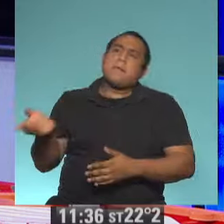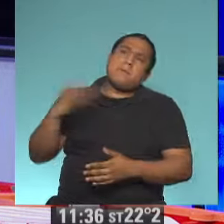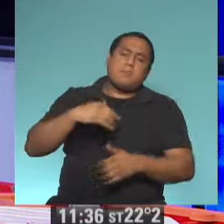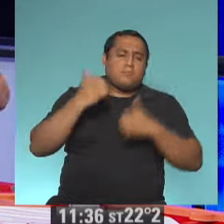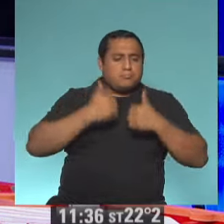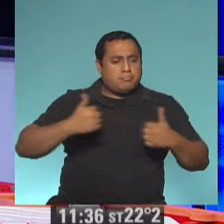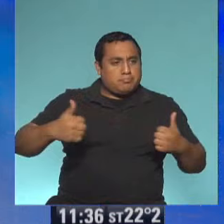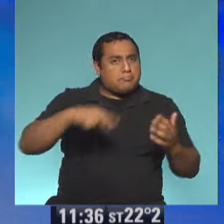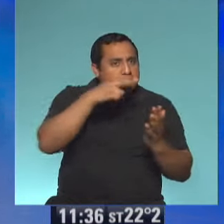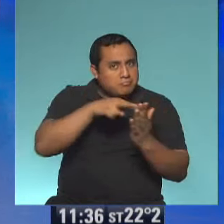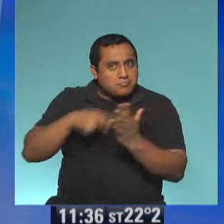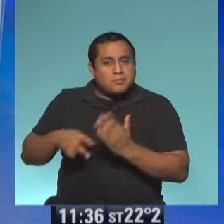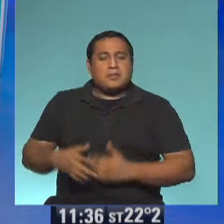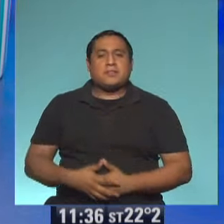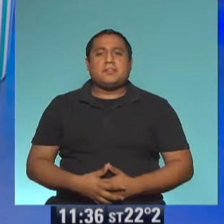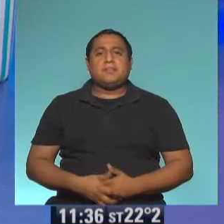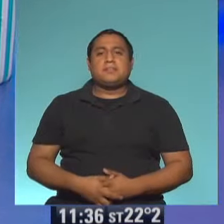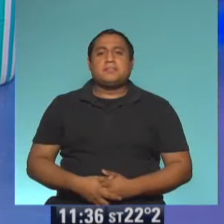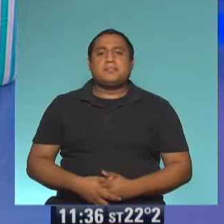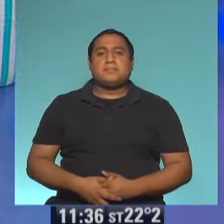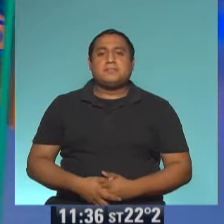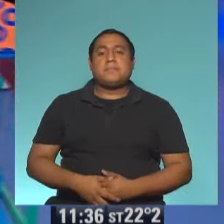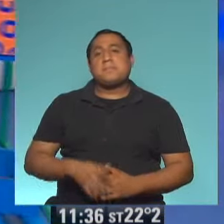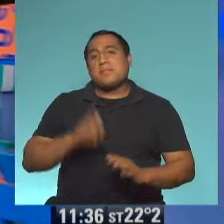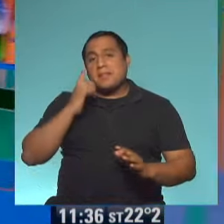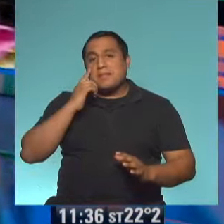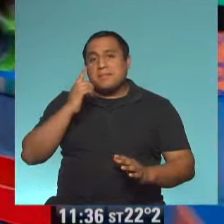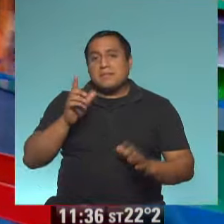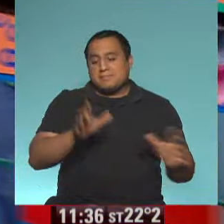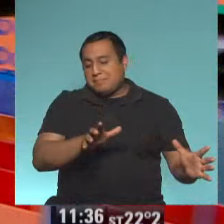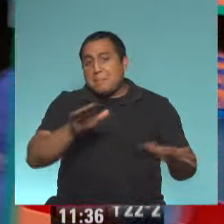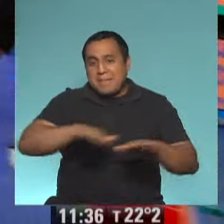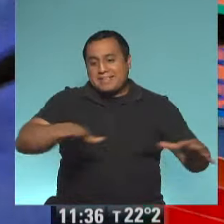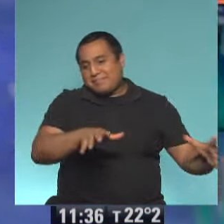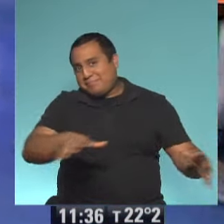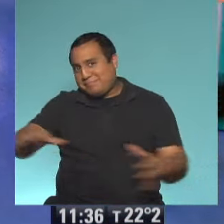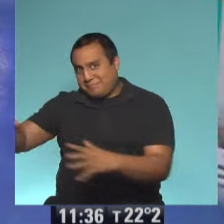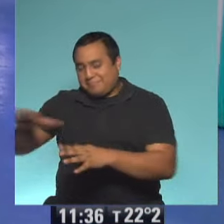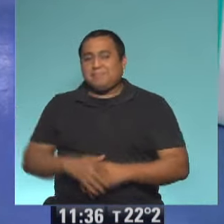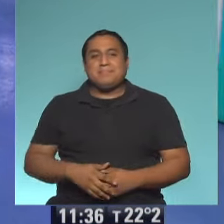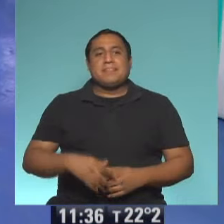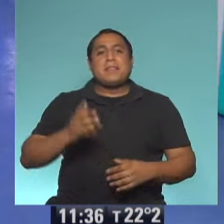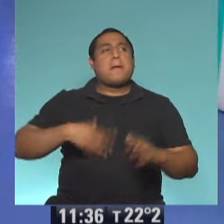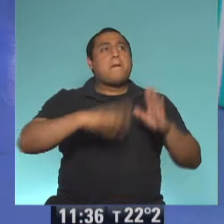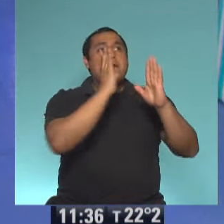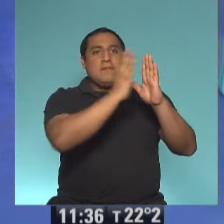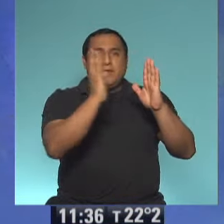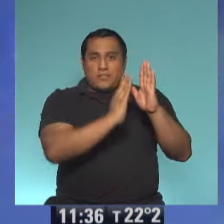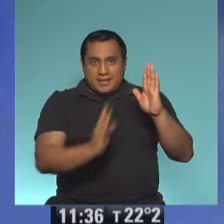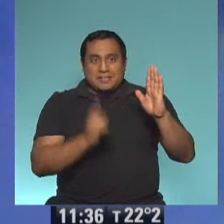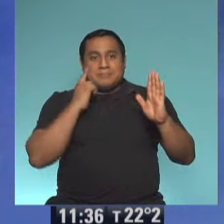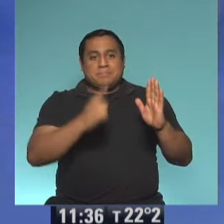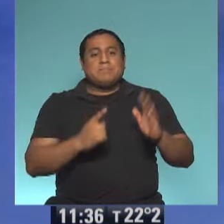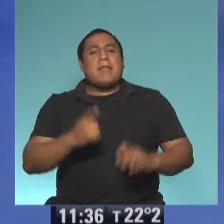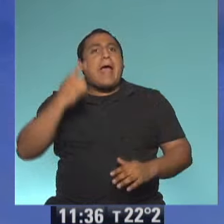rincón de lectura? Muy bien. Así que despedimos a nuestro amigo. Adiós. Yo vengo aquí a la biblioteca a